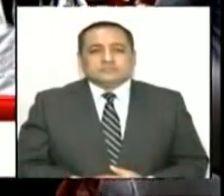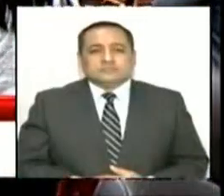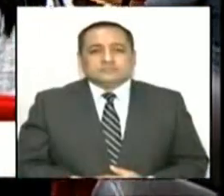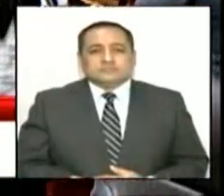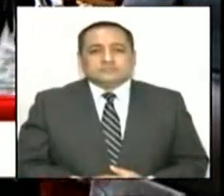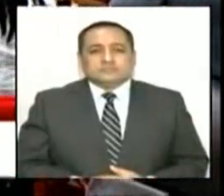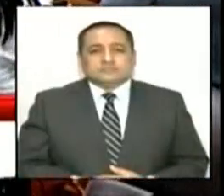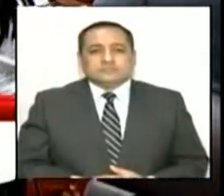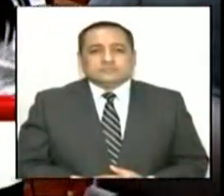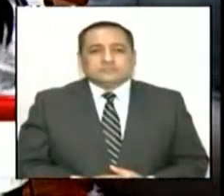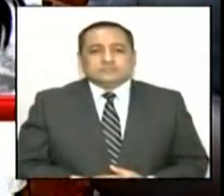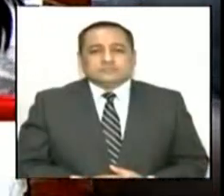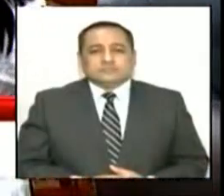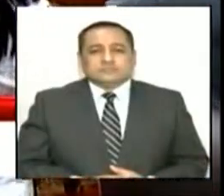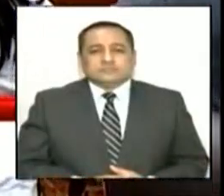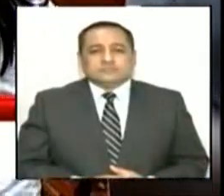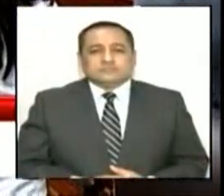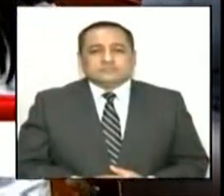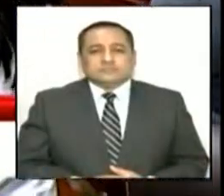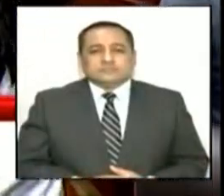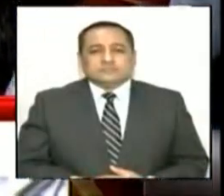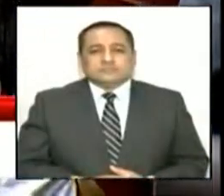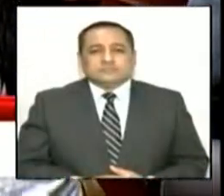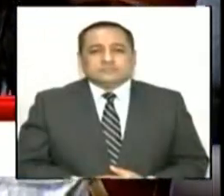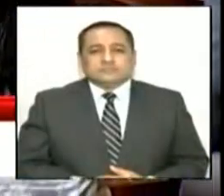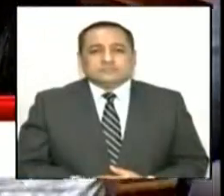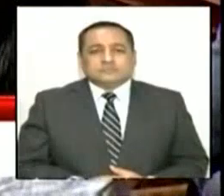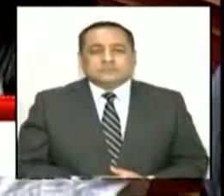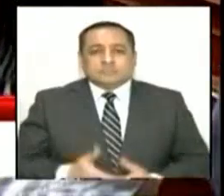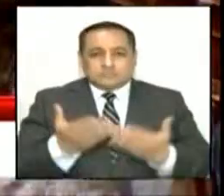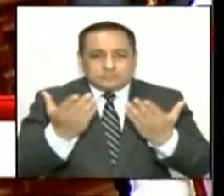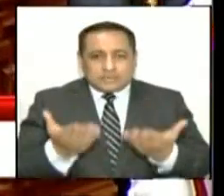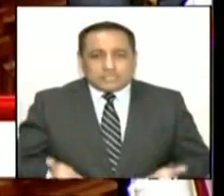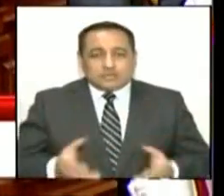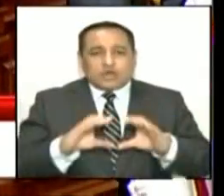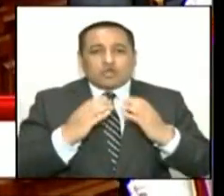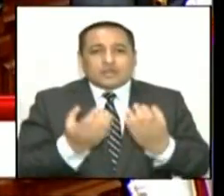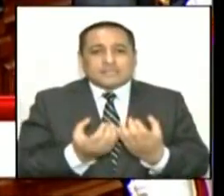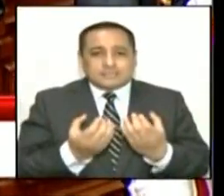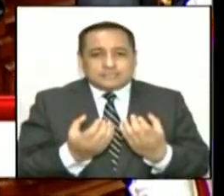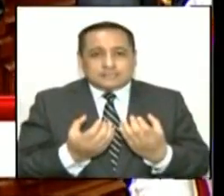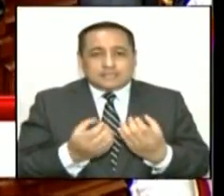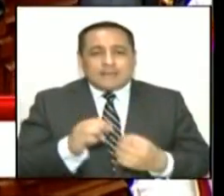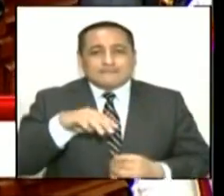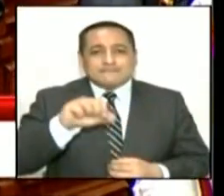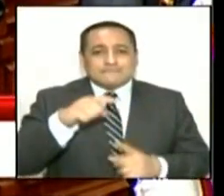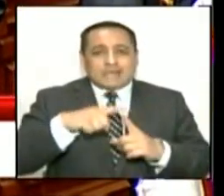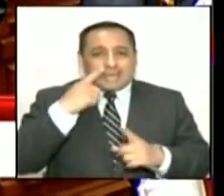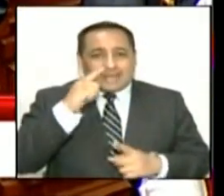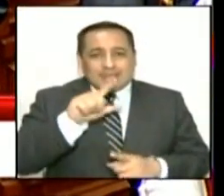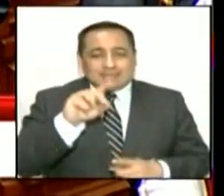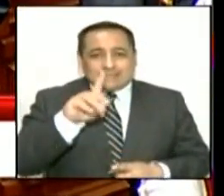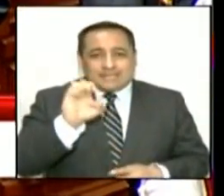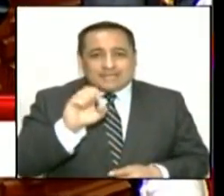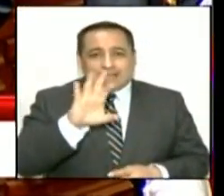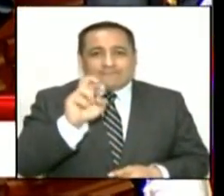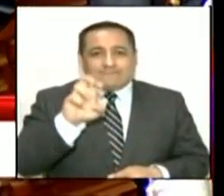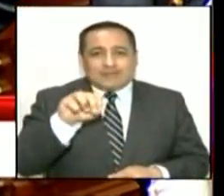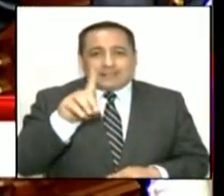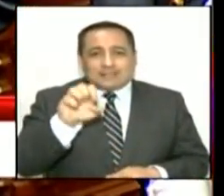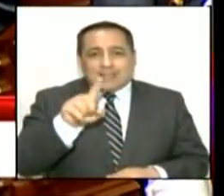Señora congresista, Matilde Fernández